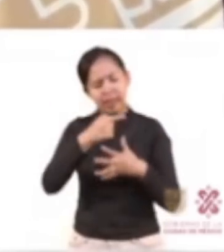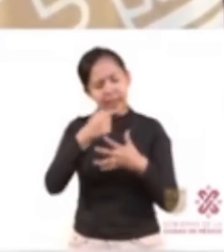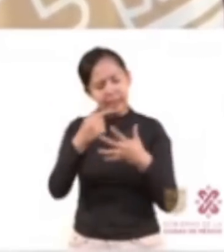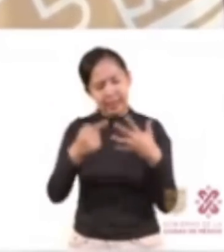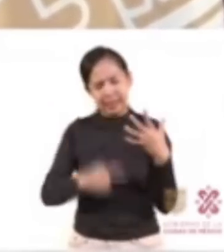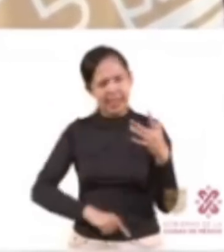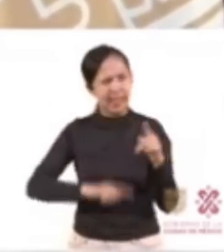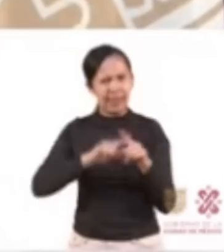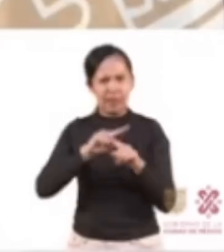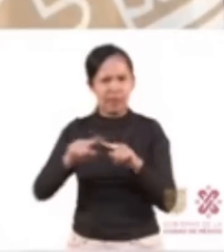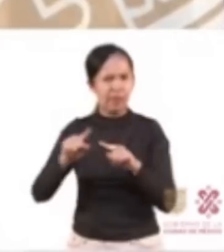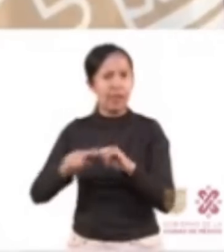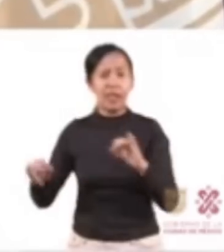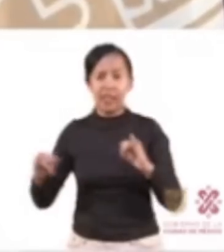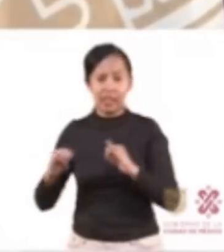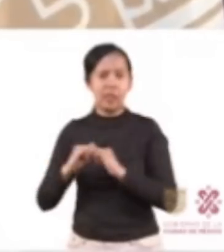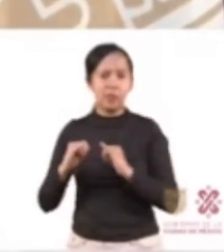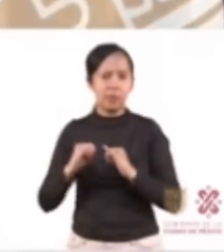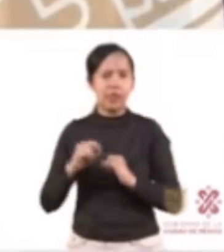organismos autónomos de la ciudad,